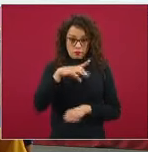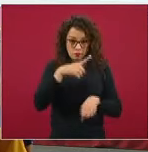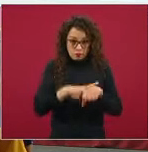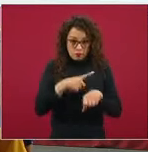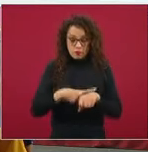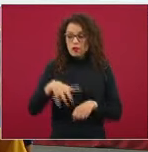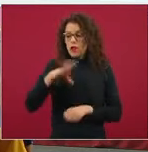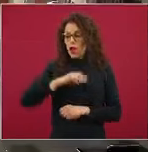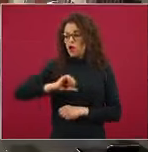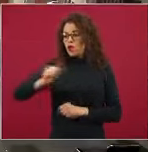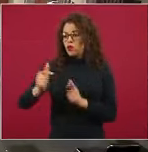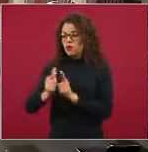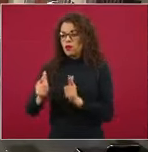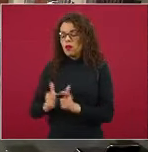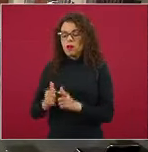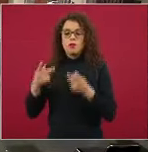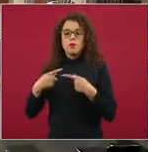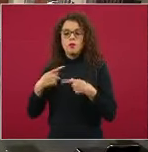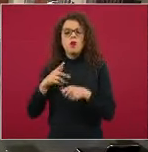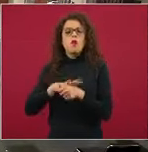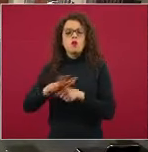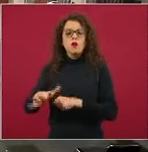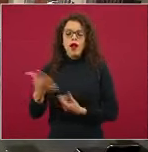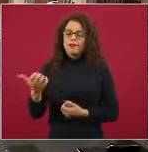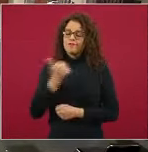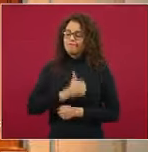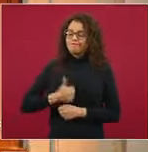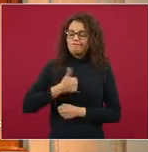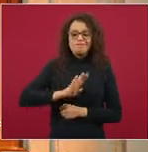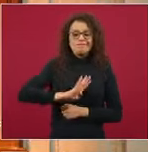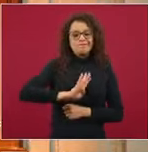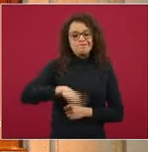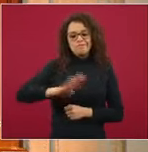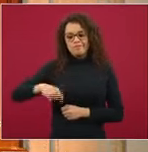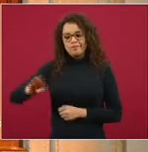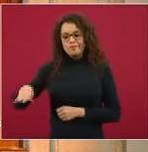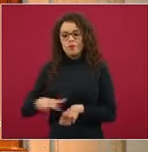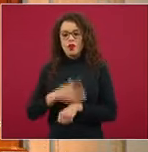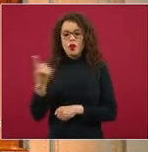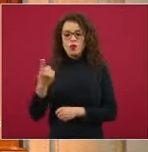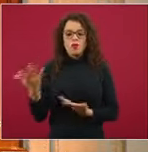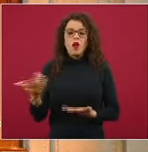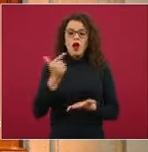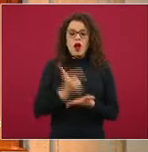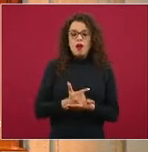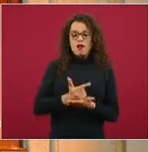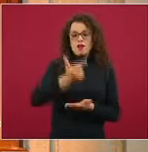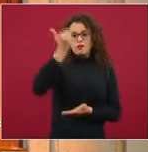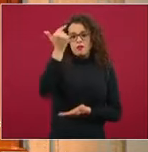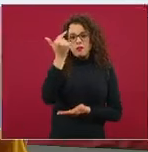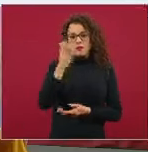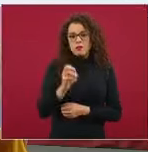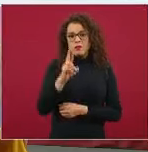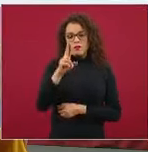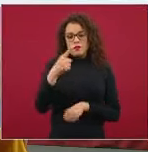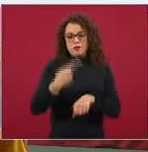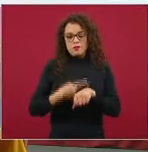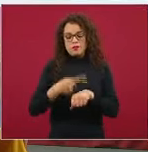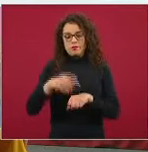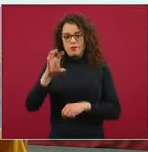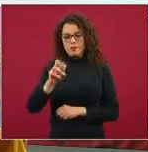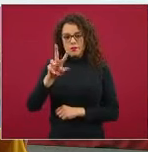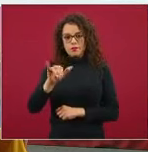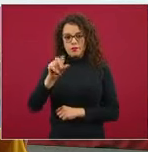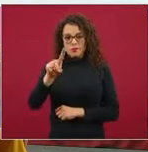el grupo de personas que lamentablemente han fallecido a consecuencia de las complicaciones de